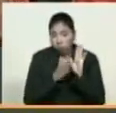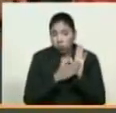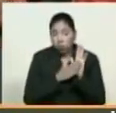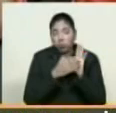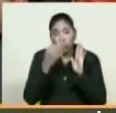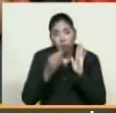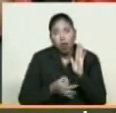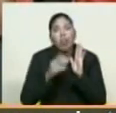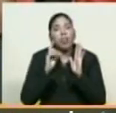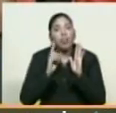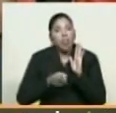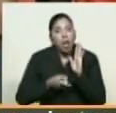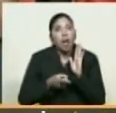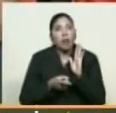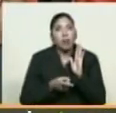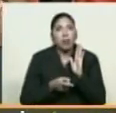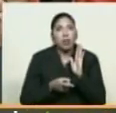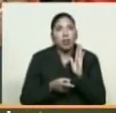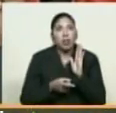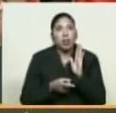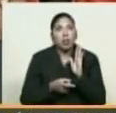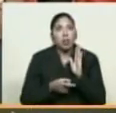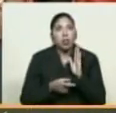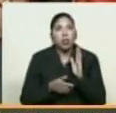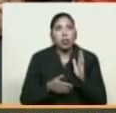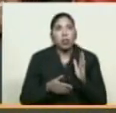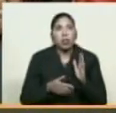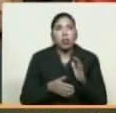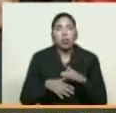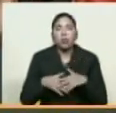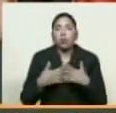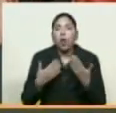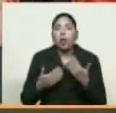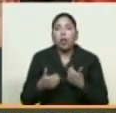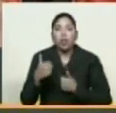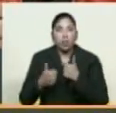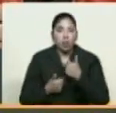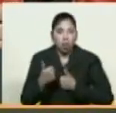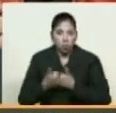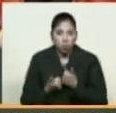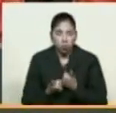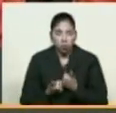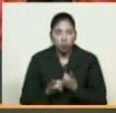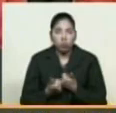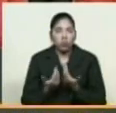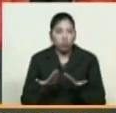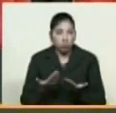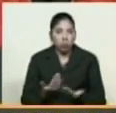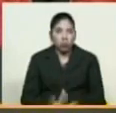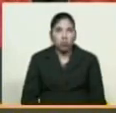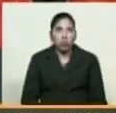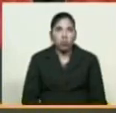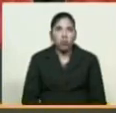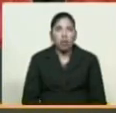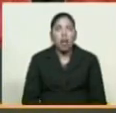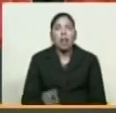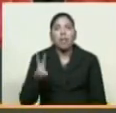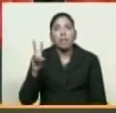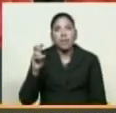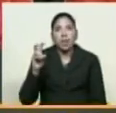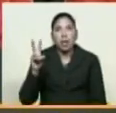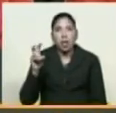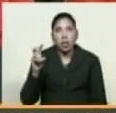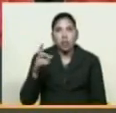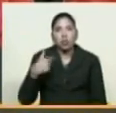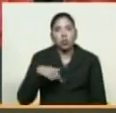las vías democráticas que así considere, plantear la candidatura. Ese día, pues, sería el día viernes,